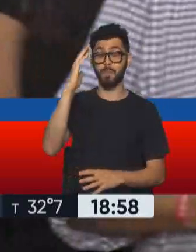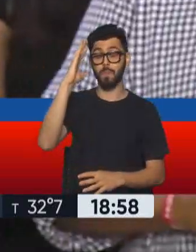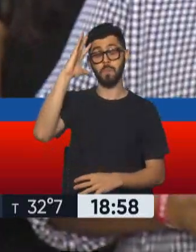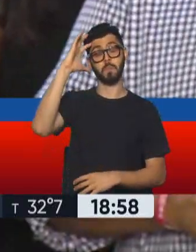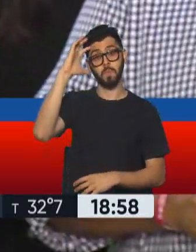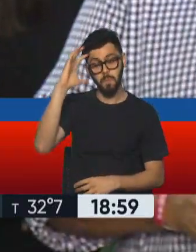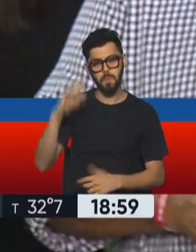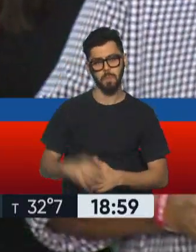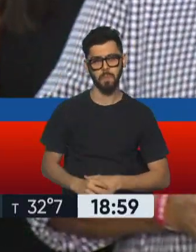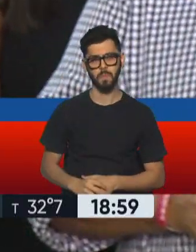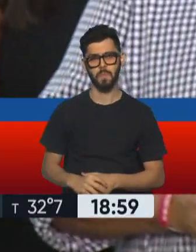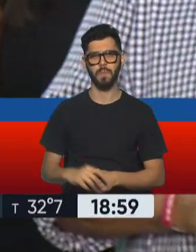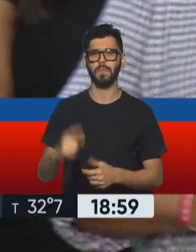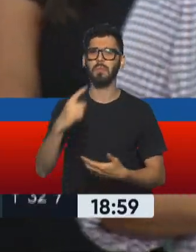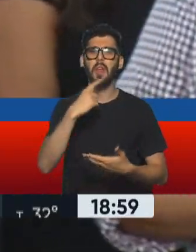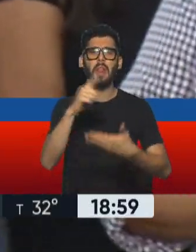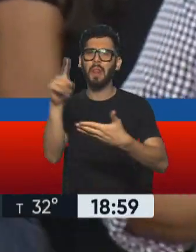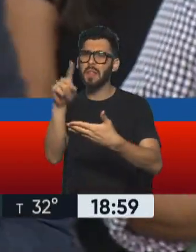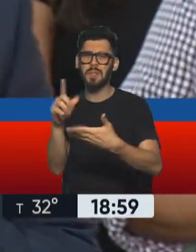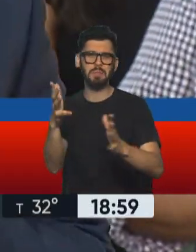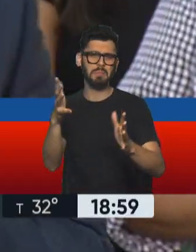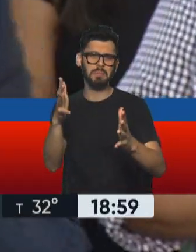memoria, que decía algo así: